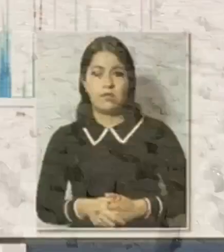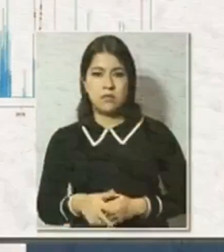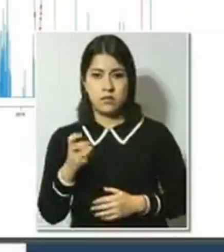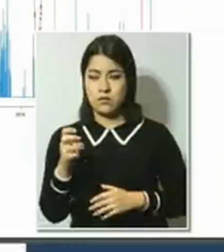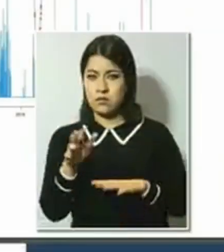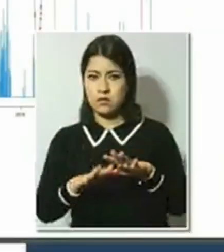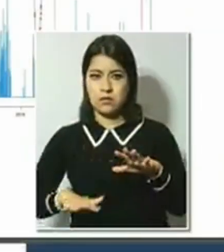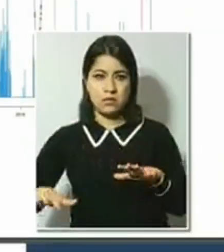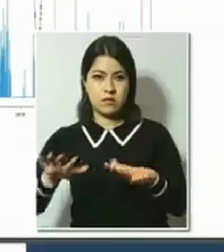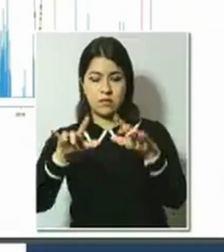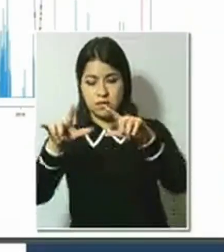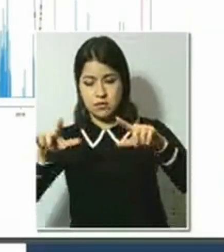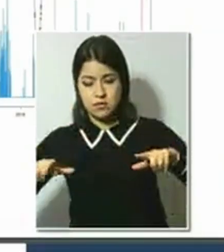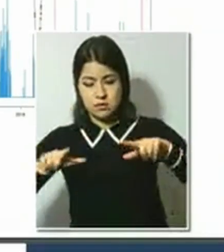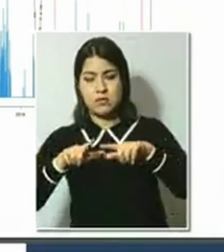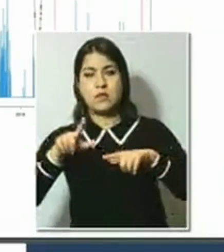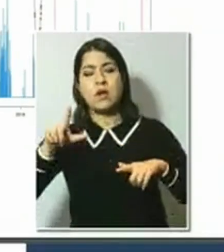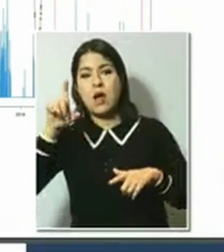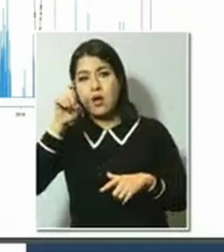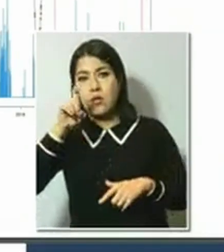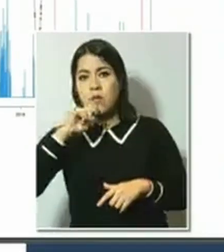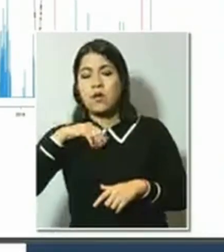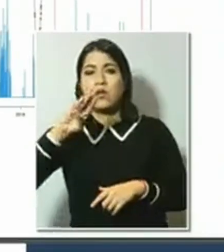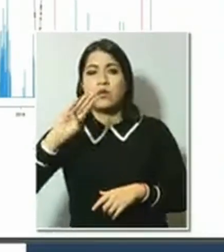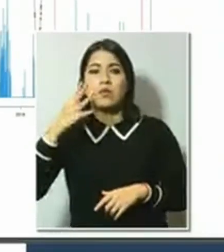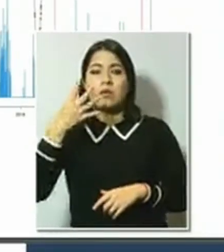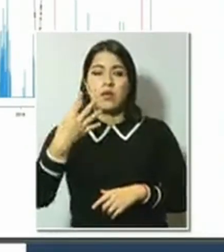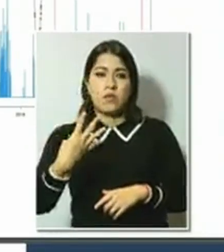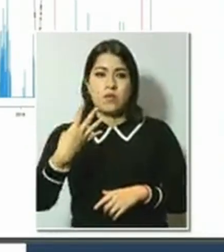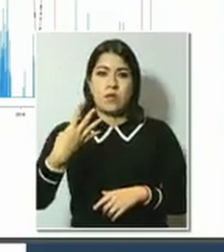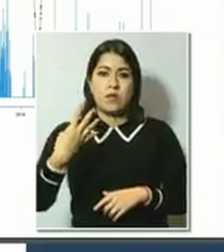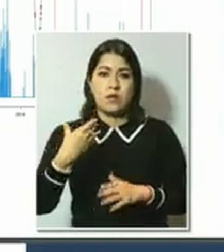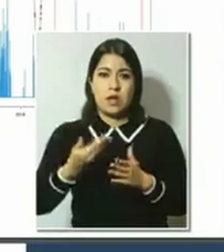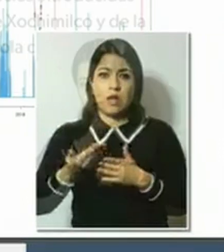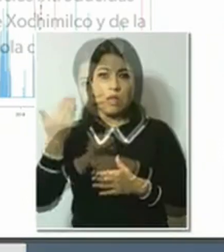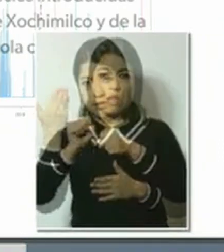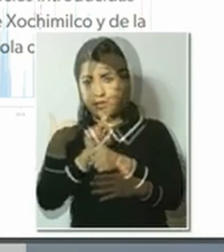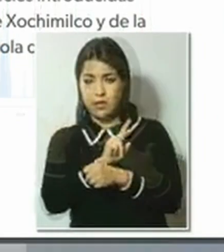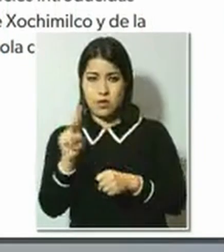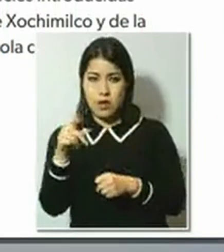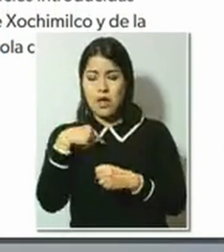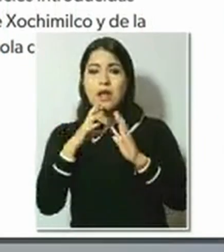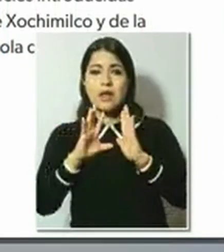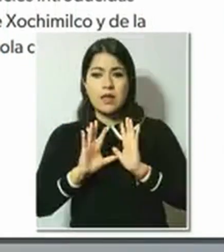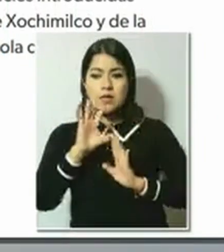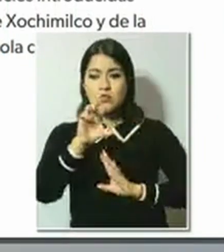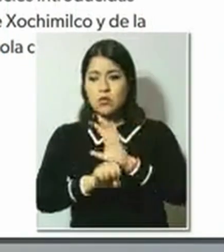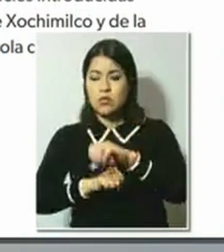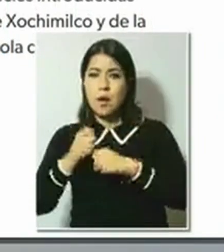mantos acuíferos, la deforestación intensa, basura que se deposita en el lago, descarga de aguas residuales sin